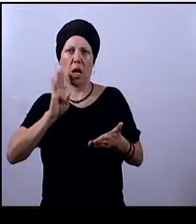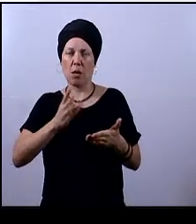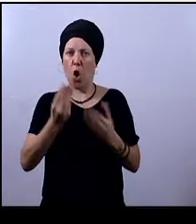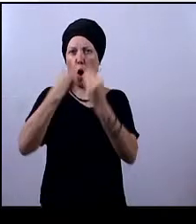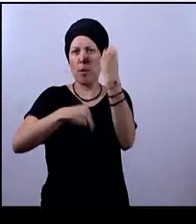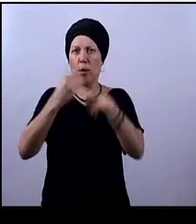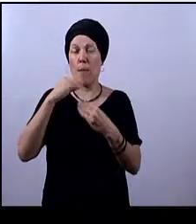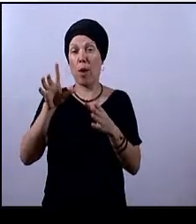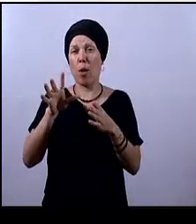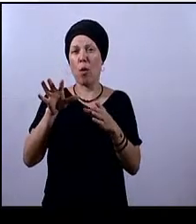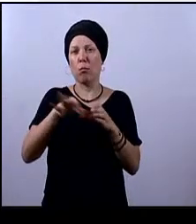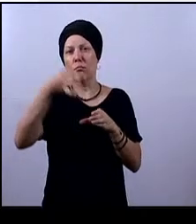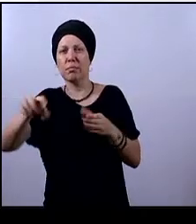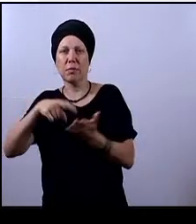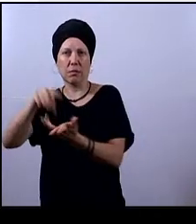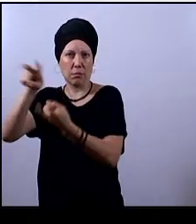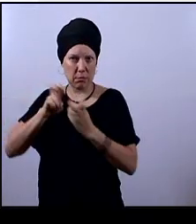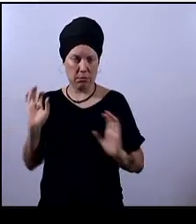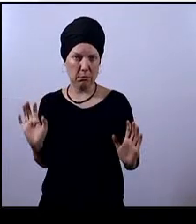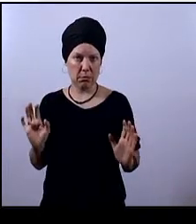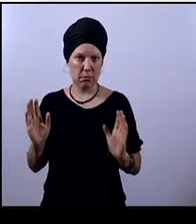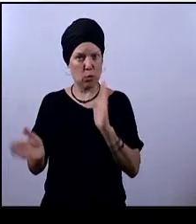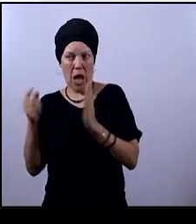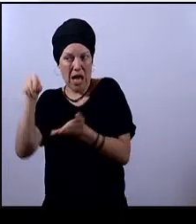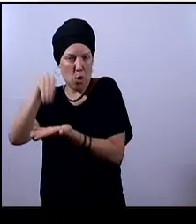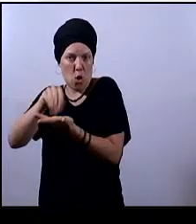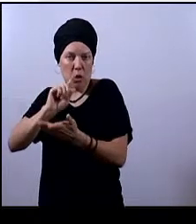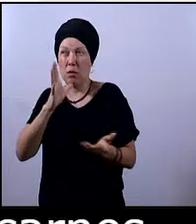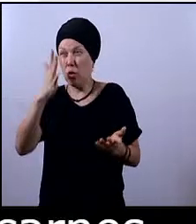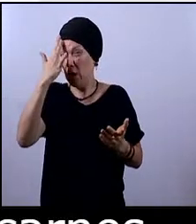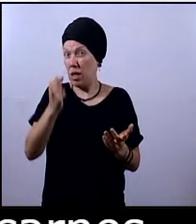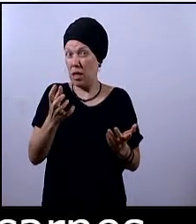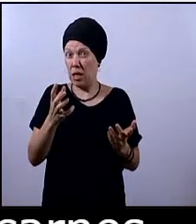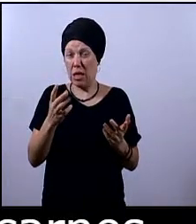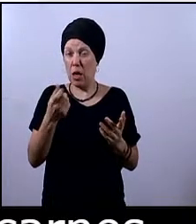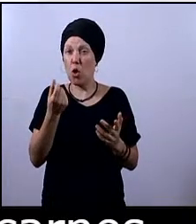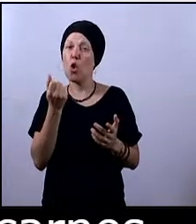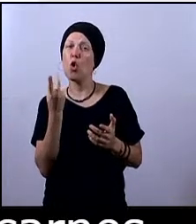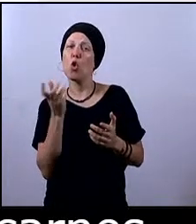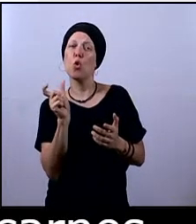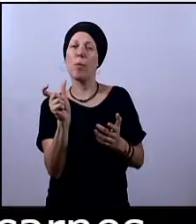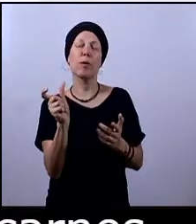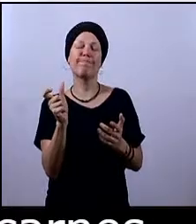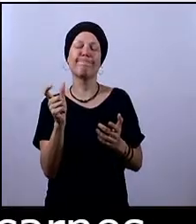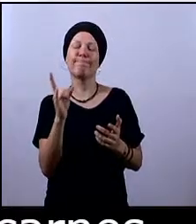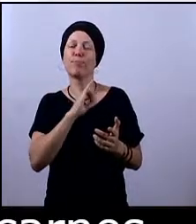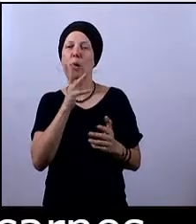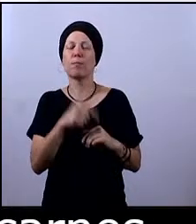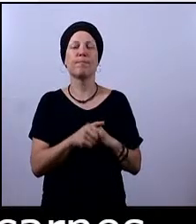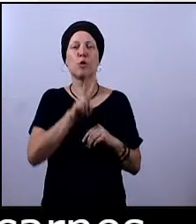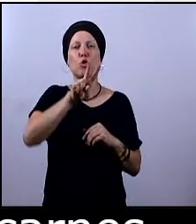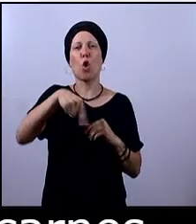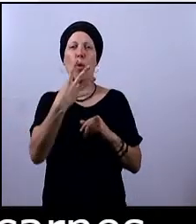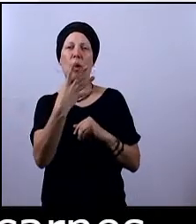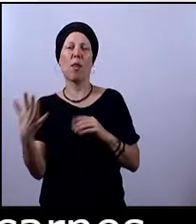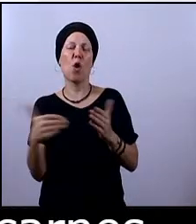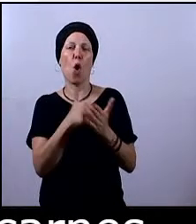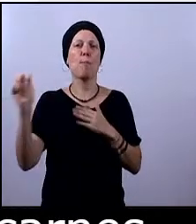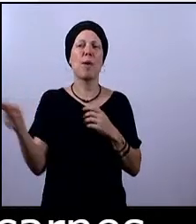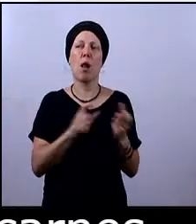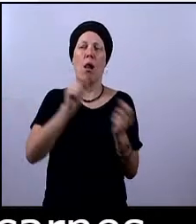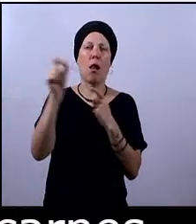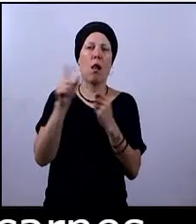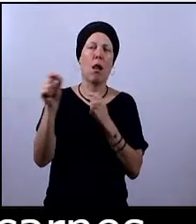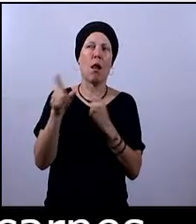pero está excluido del arancel. Y creo que la cifra que he dado no ha sido correcta. Los 2,45 millones